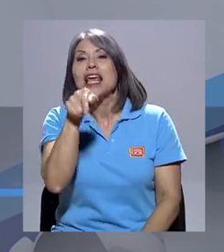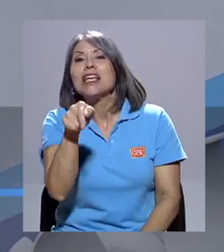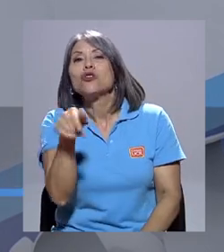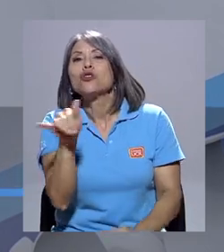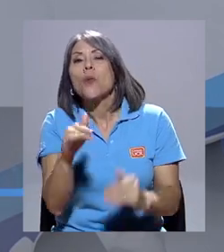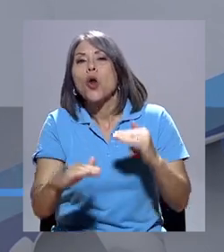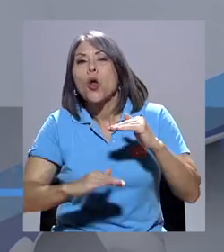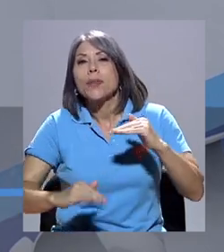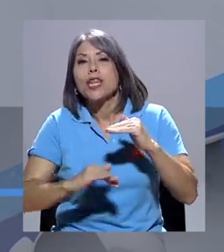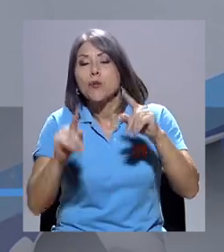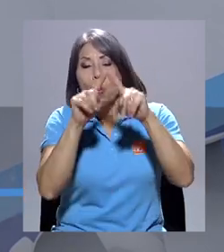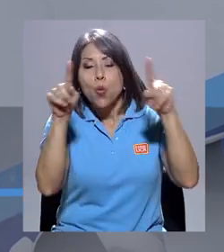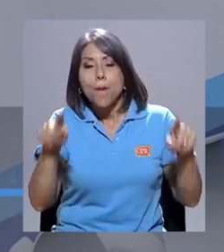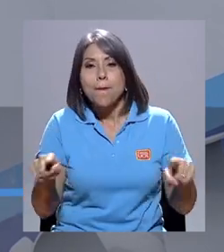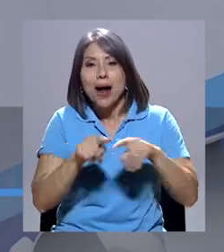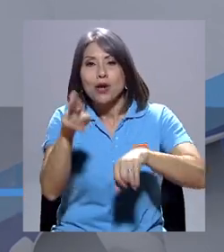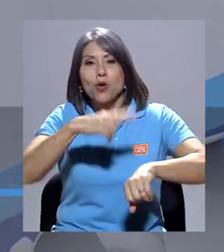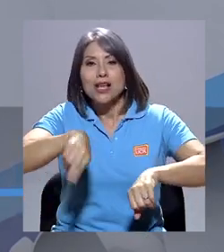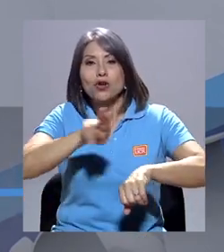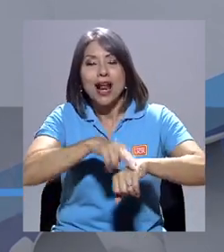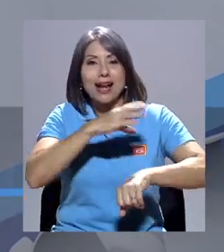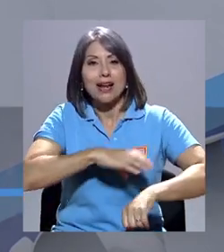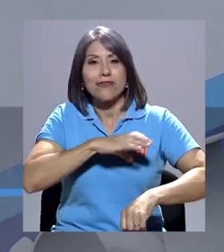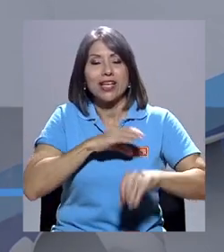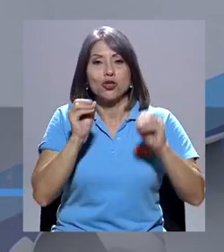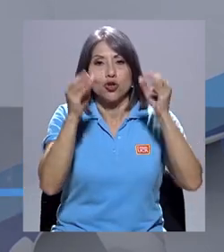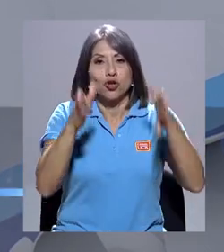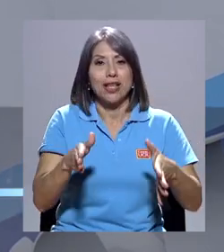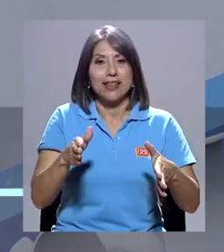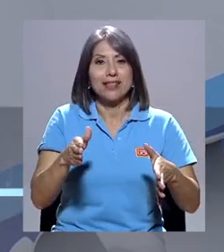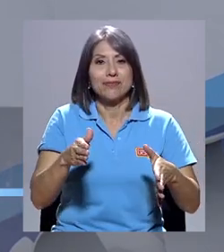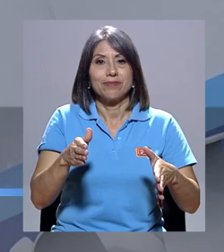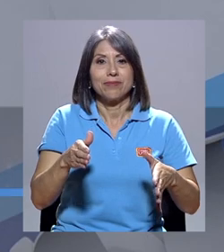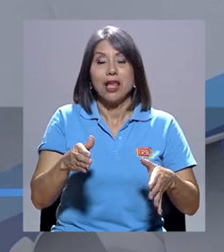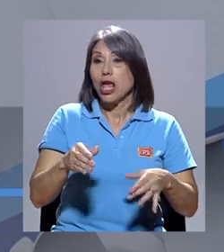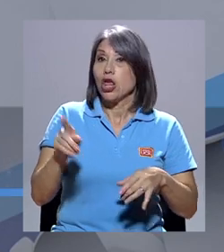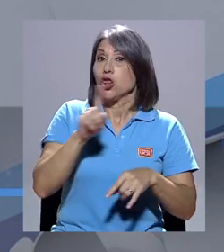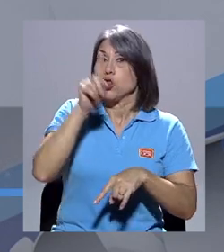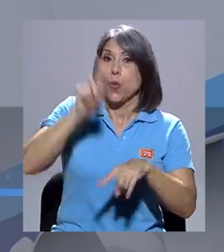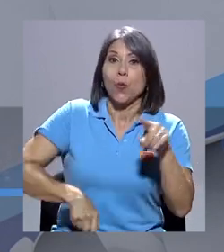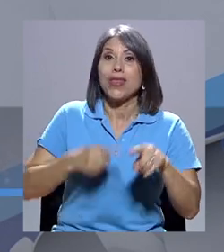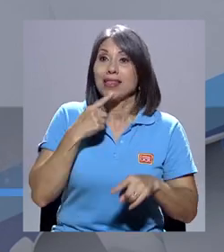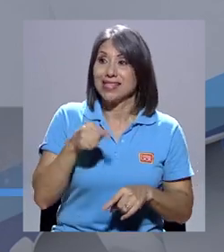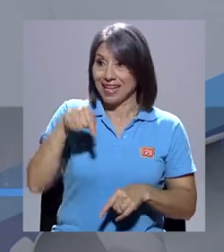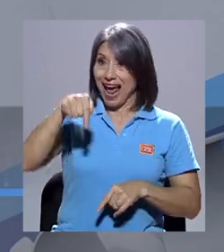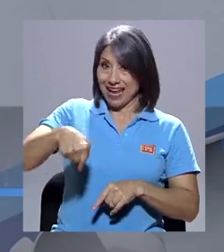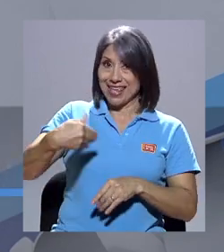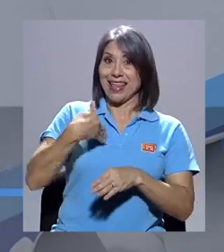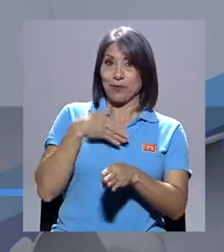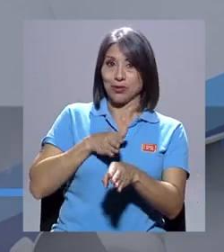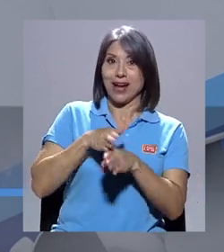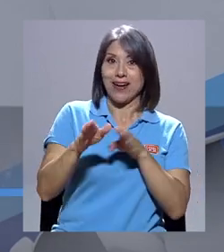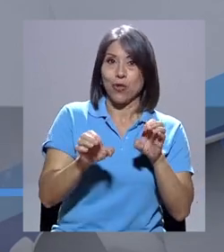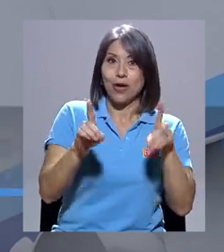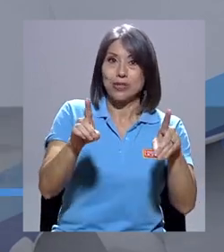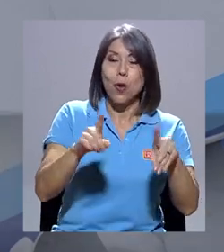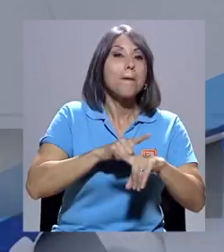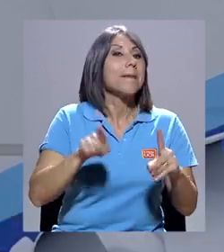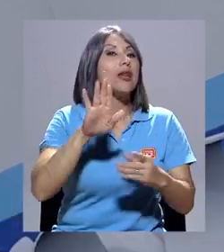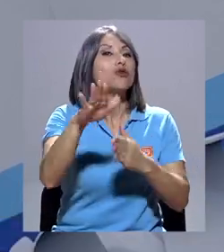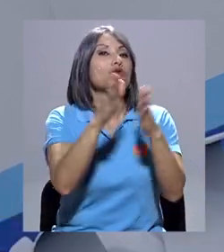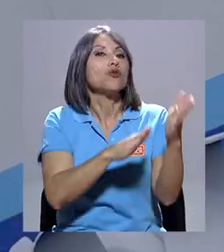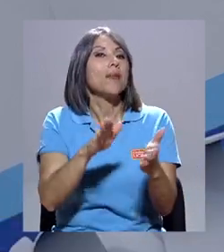nacional de cualificaciones docente nadie podrá decir queda una carrera en el campo de educación sino al menos en sus planes de estudio